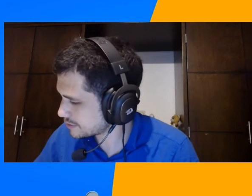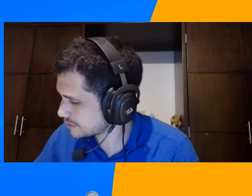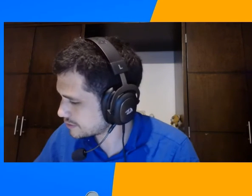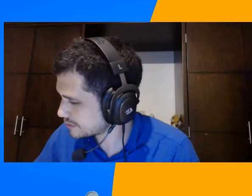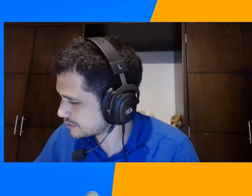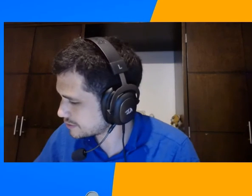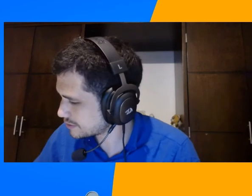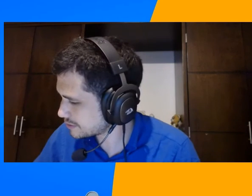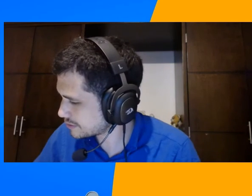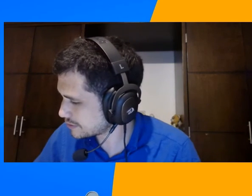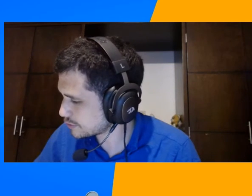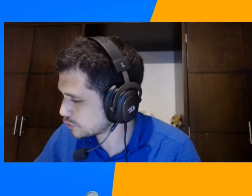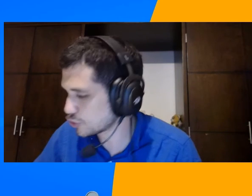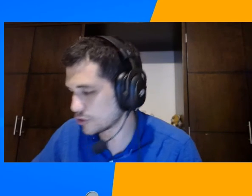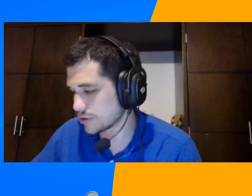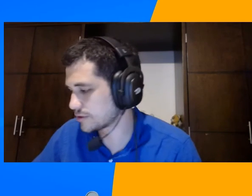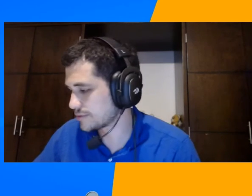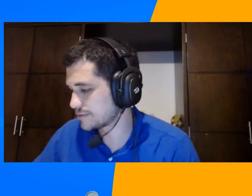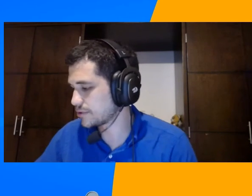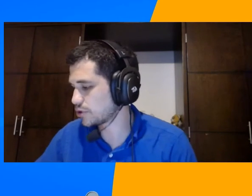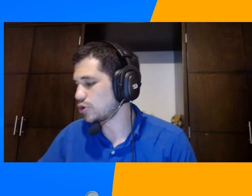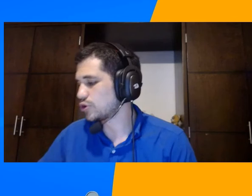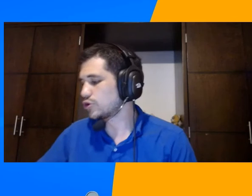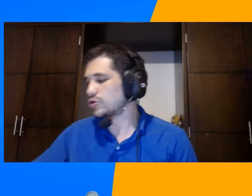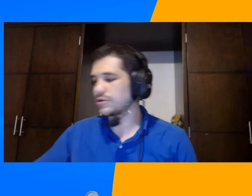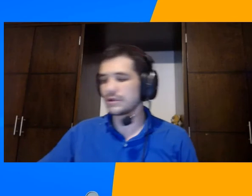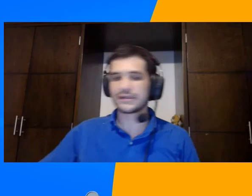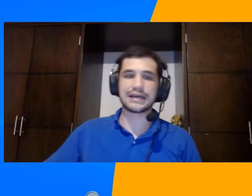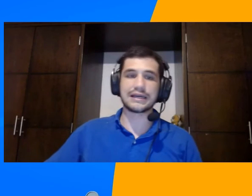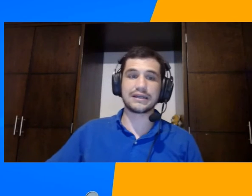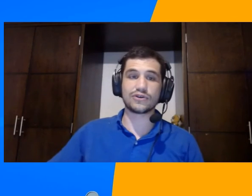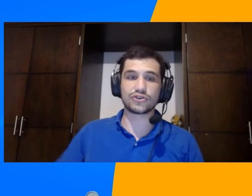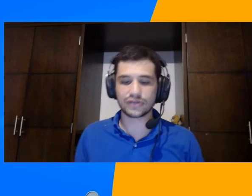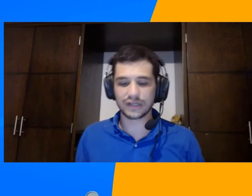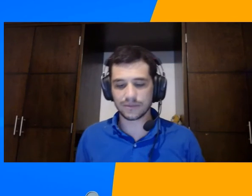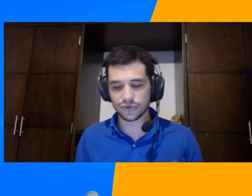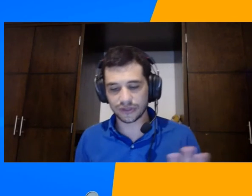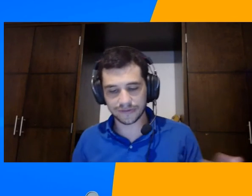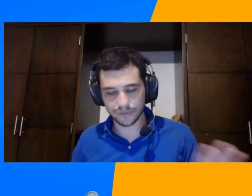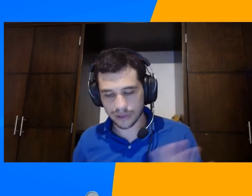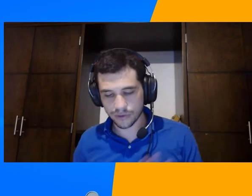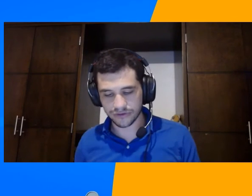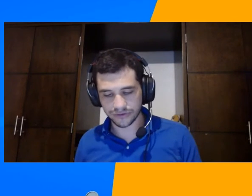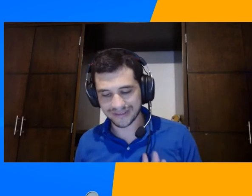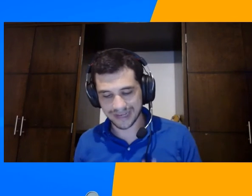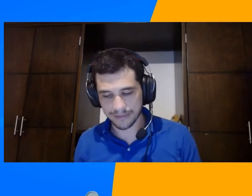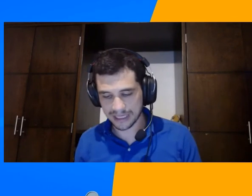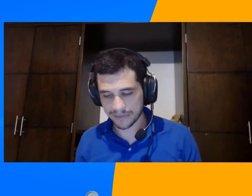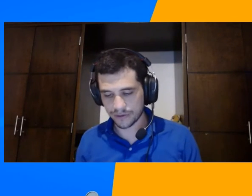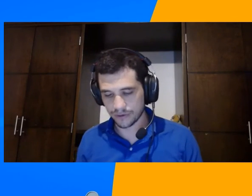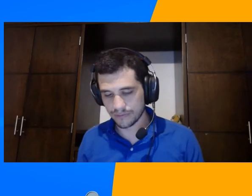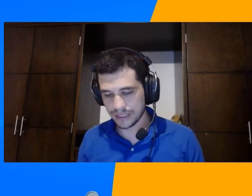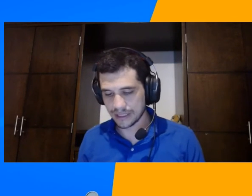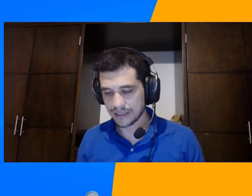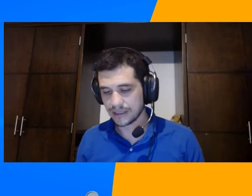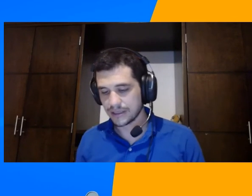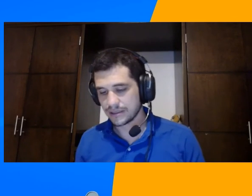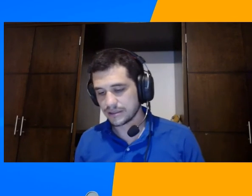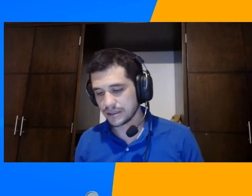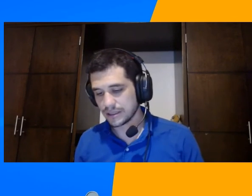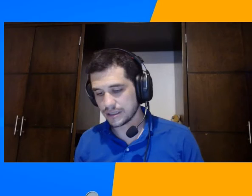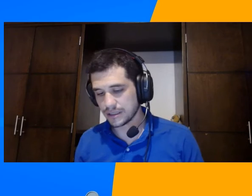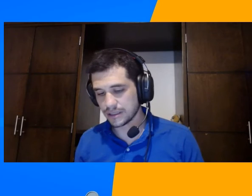patrimonio colombiano? No. O sea, nosotros tenemos una colección de cerámica precolombina,